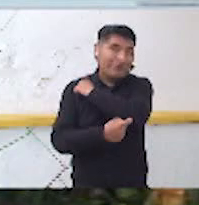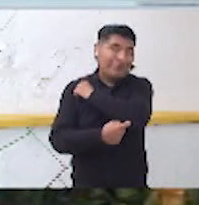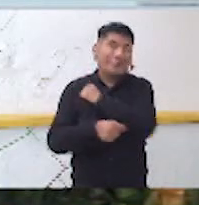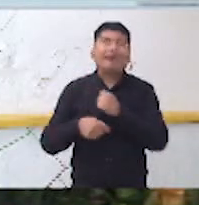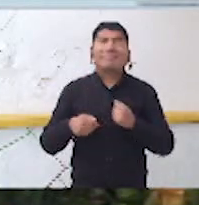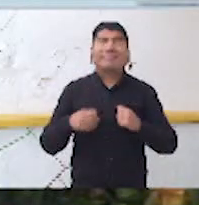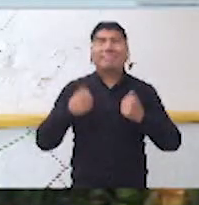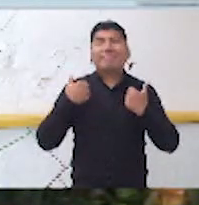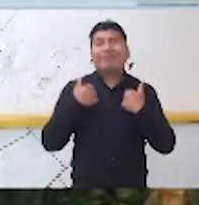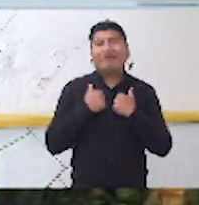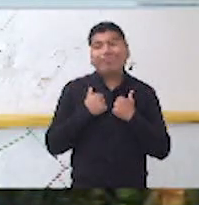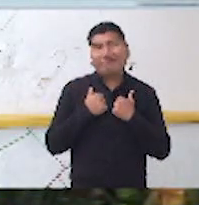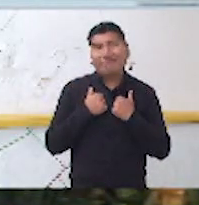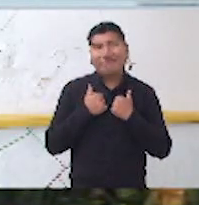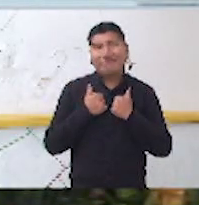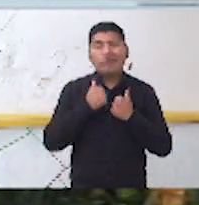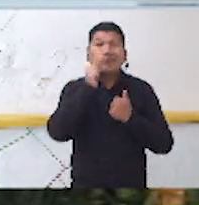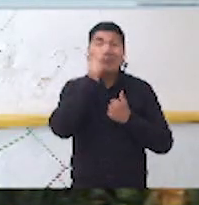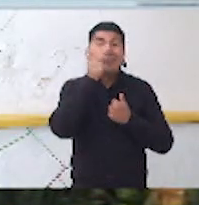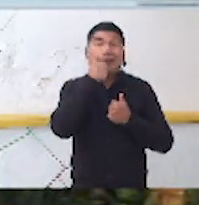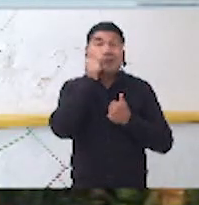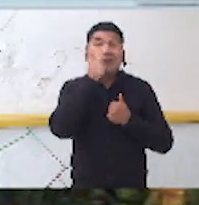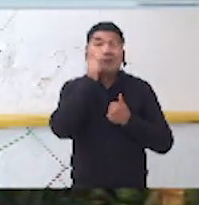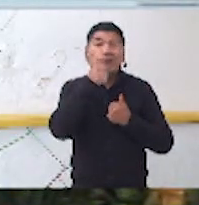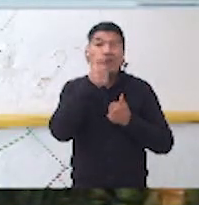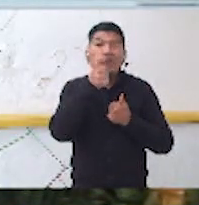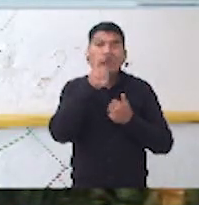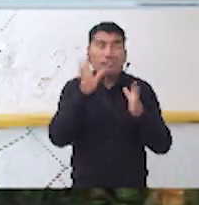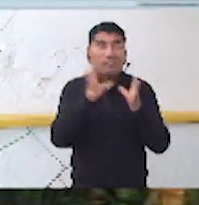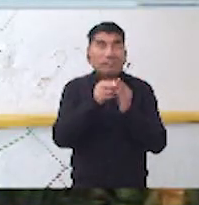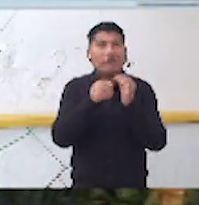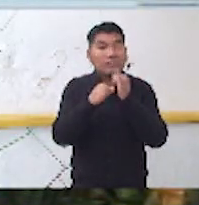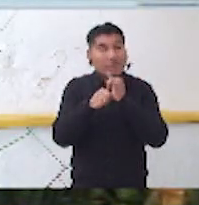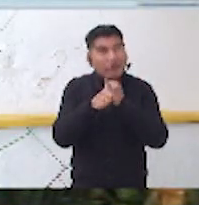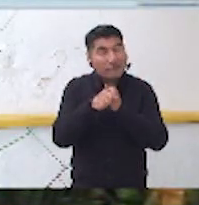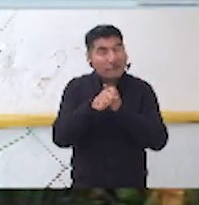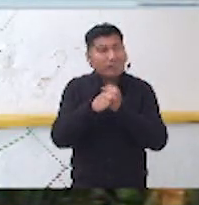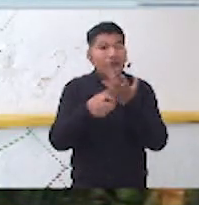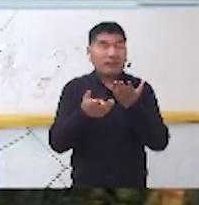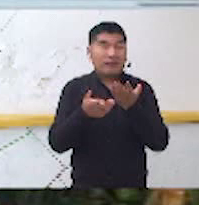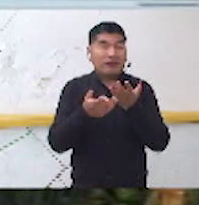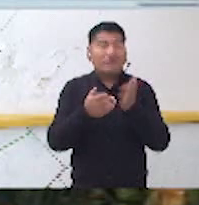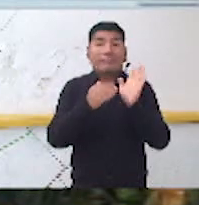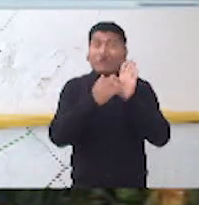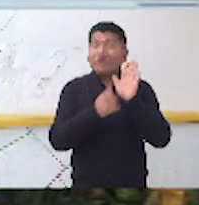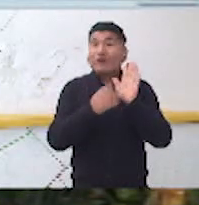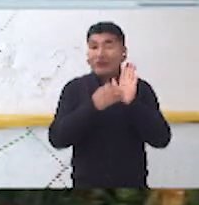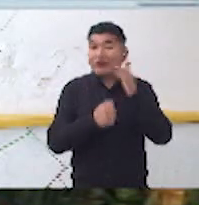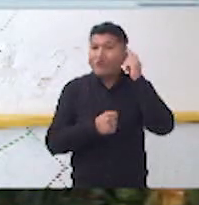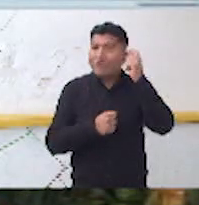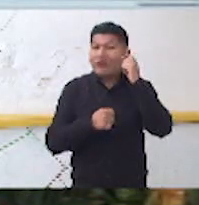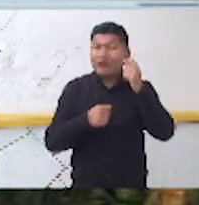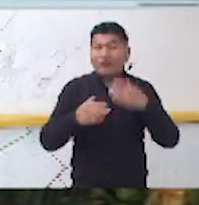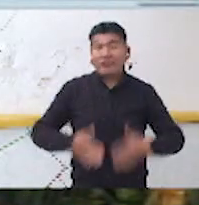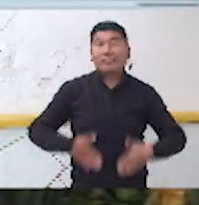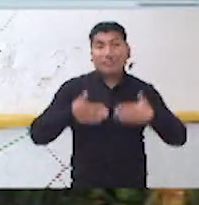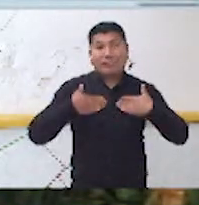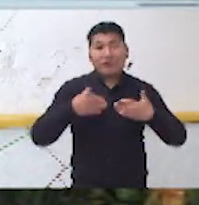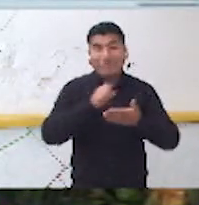conformismo, la rutina dentro de una pastoral de conservación, la falta de testimonio de vida de